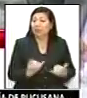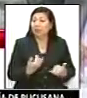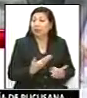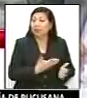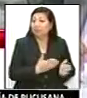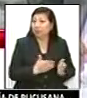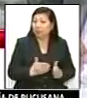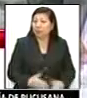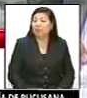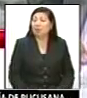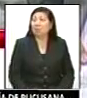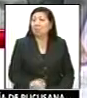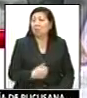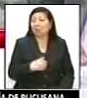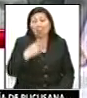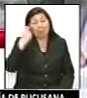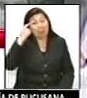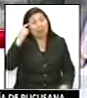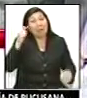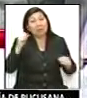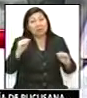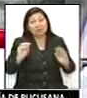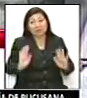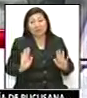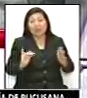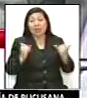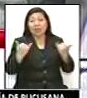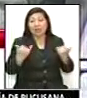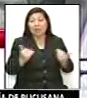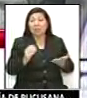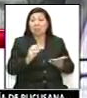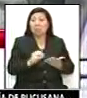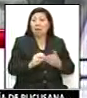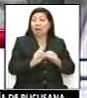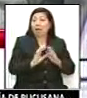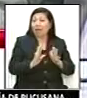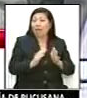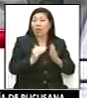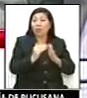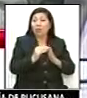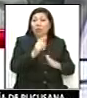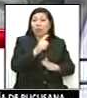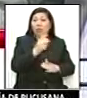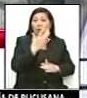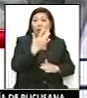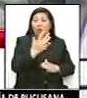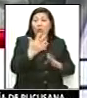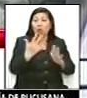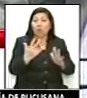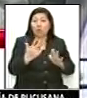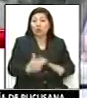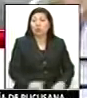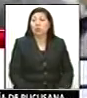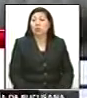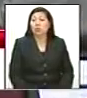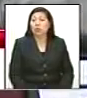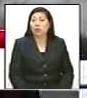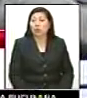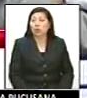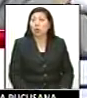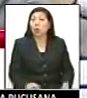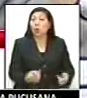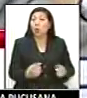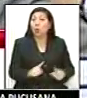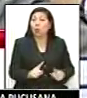órgano? A mí me da la impresión que esto está muy claro, sobre todo en el artículo 158, ¿no?